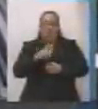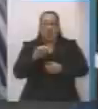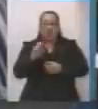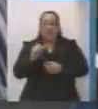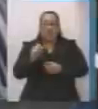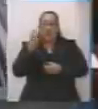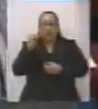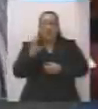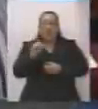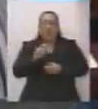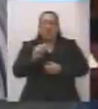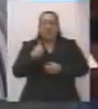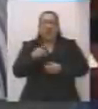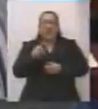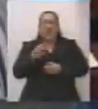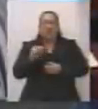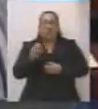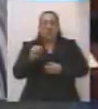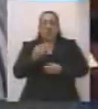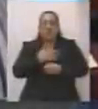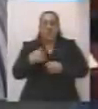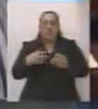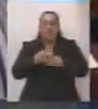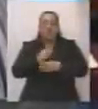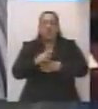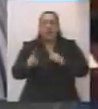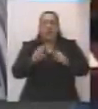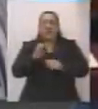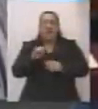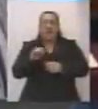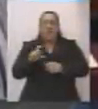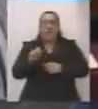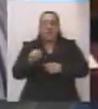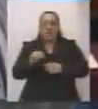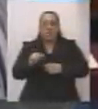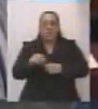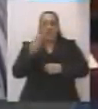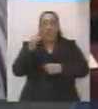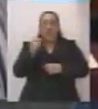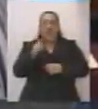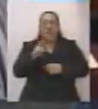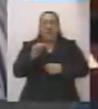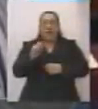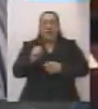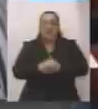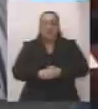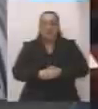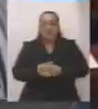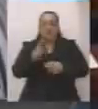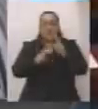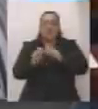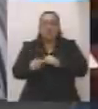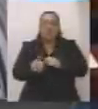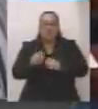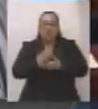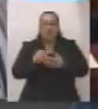el Máster Carlos Anderson Ramírez, Presidente del Consejo Directivo de CEPLAN, Máster Arlette Beltrán Barco, investigadora